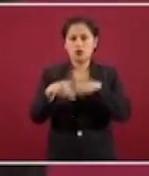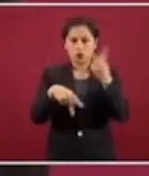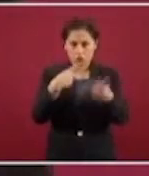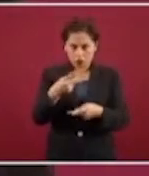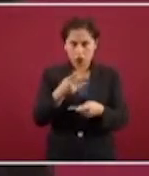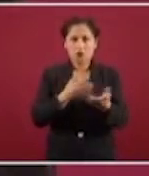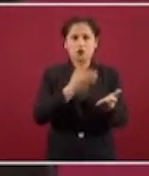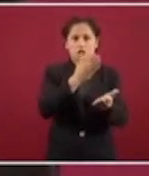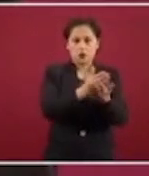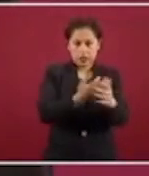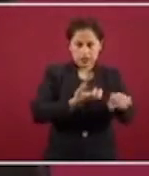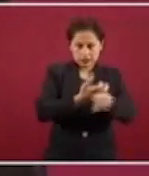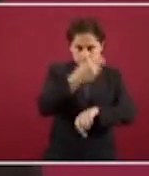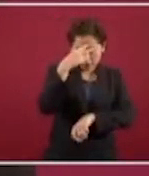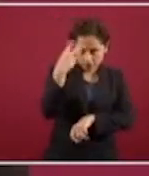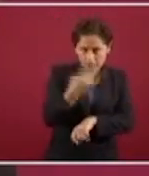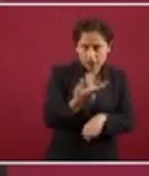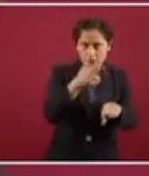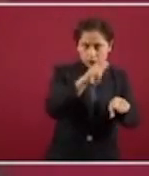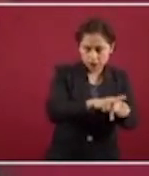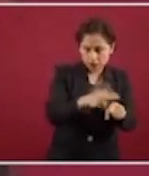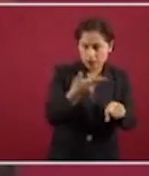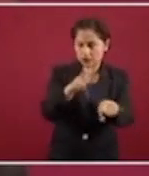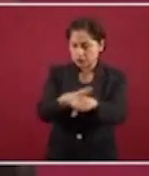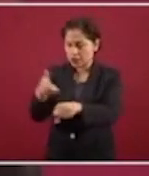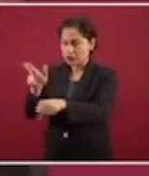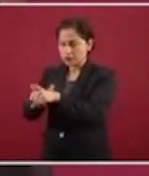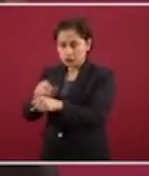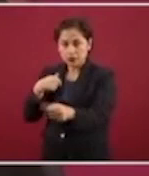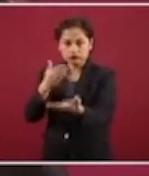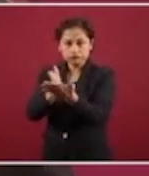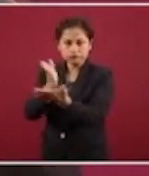hospital militar para que nos informen